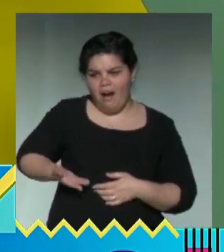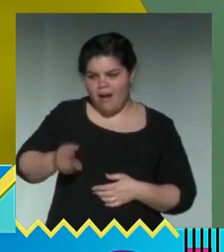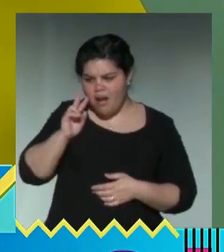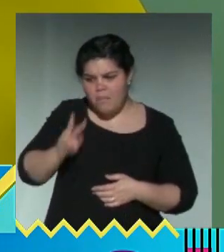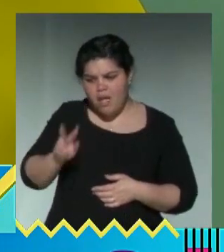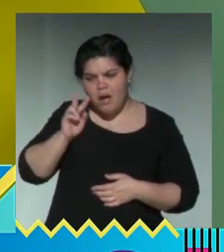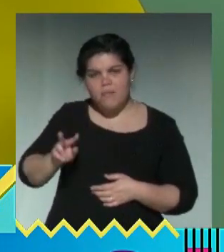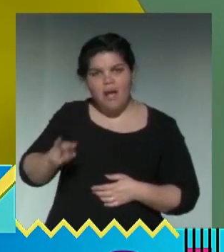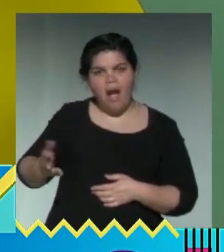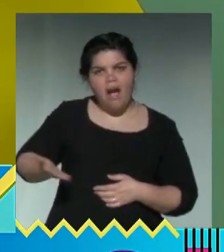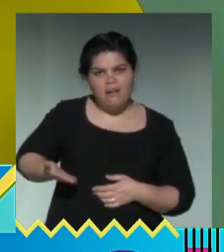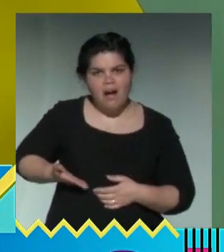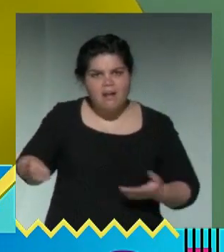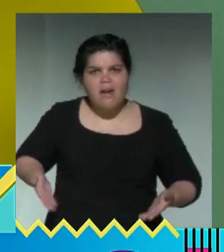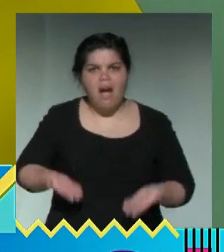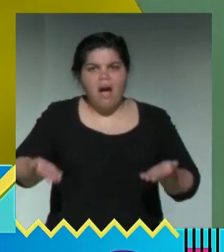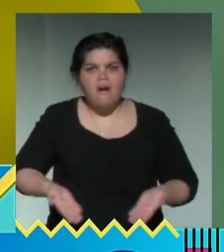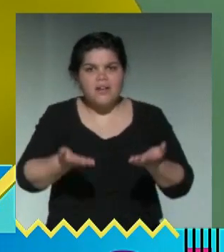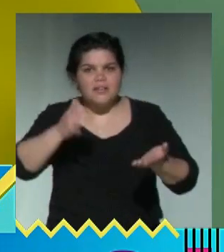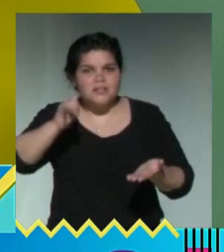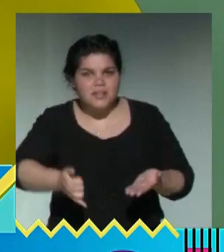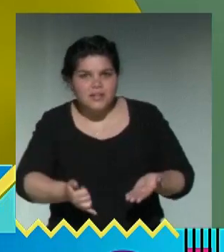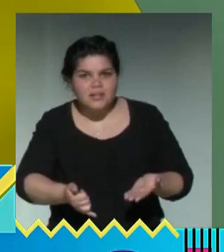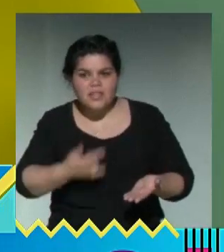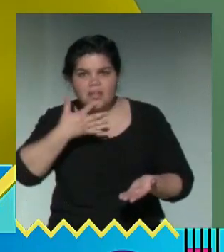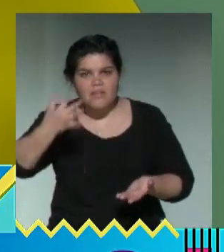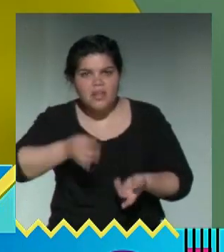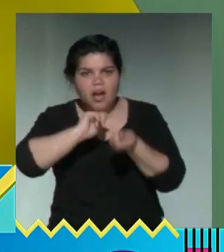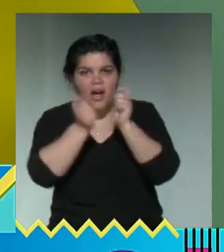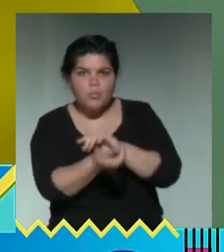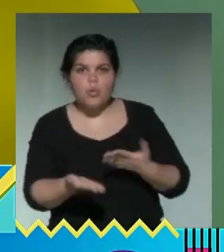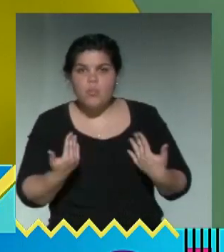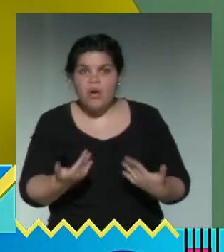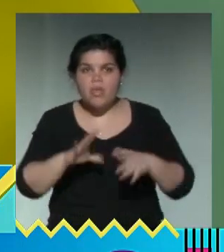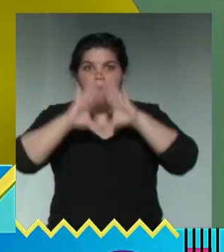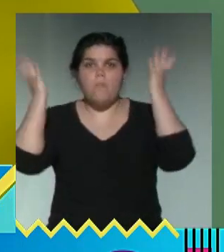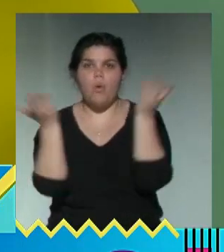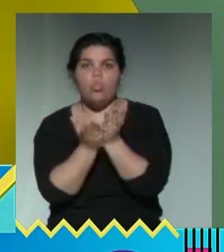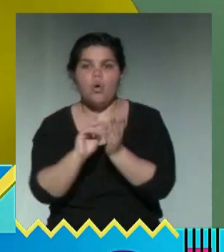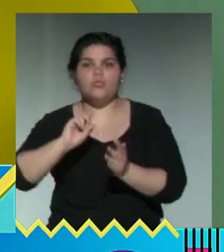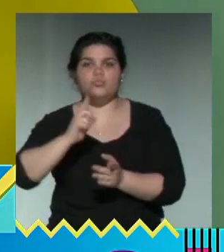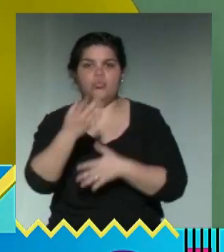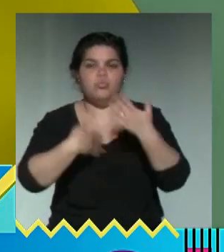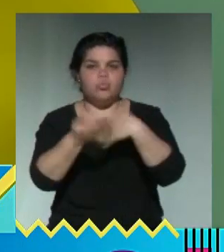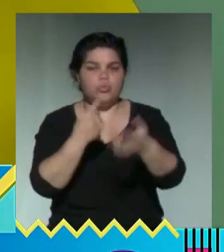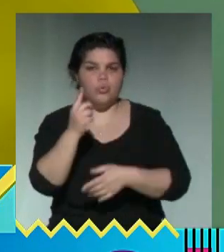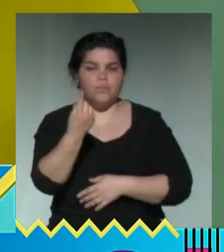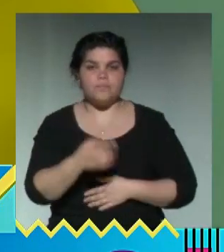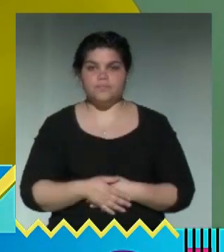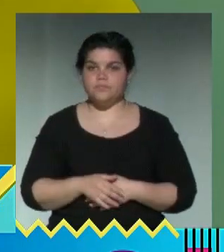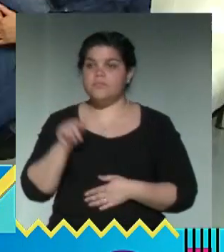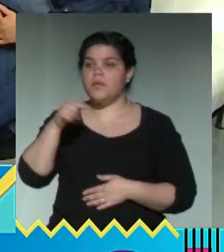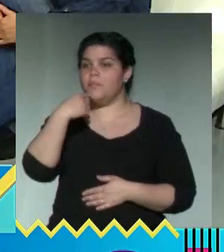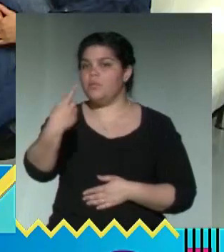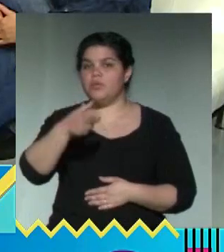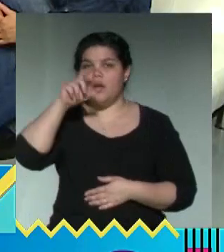es posible, que es viable lograr este cambio hacia un mundo mucho más sustentable. Ana, preguntarte vos desde la experiencia, ¿no?